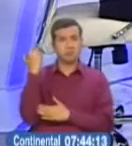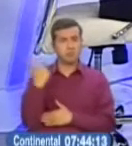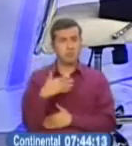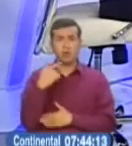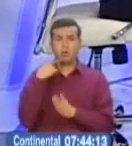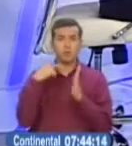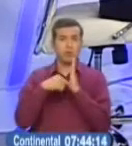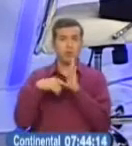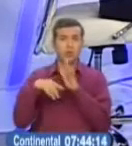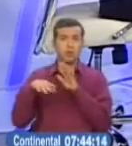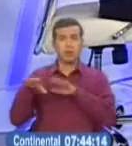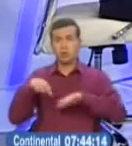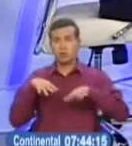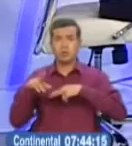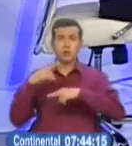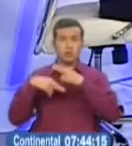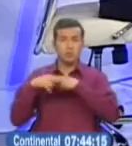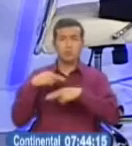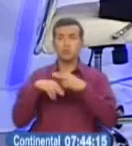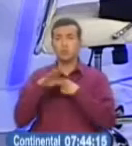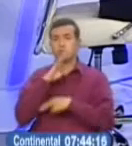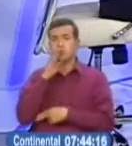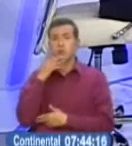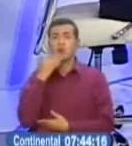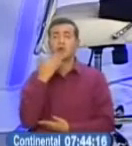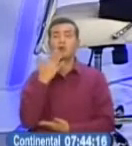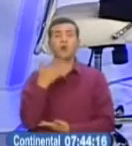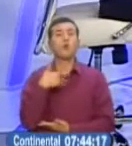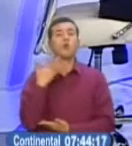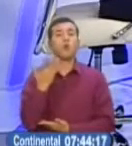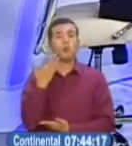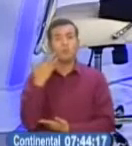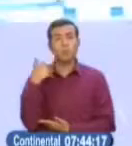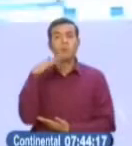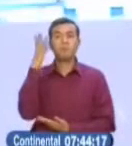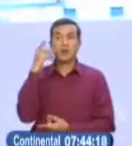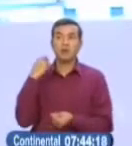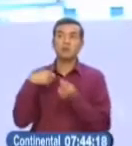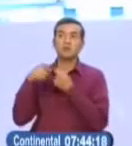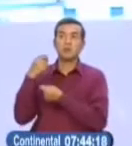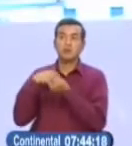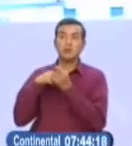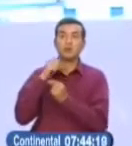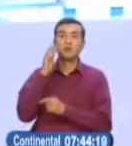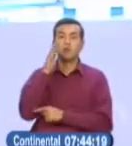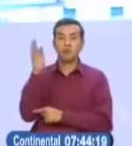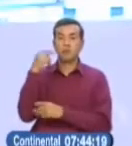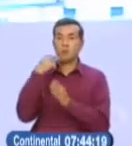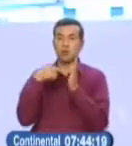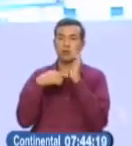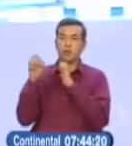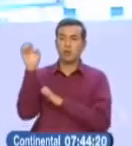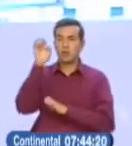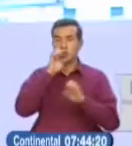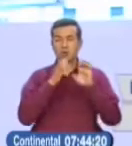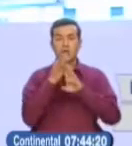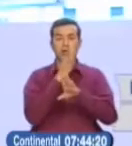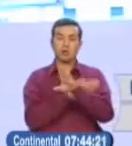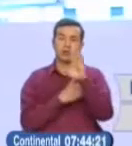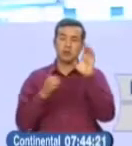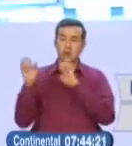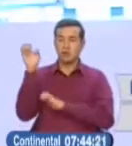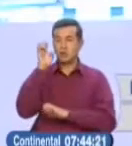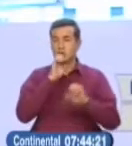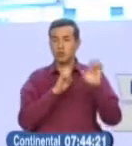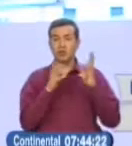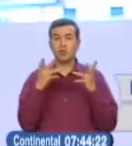la política comercial ha estado relacionada con la posibilidad de abrir nuevos mercados. Es decir, el diagnóstico que se hizo en su momento es que